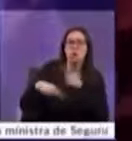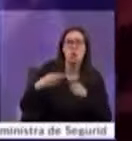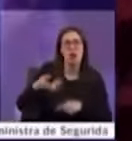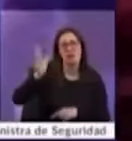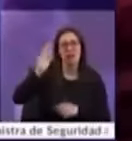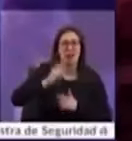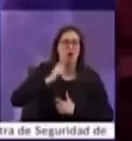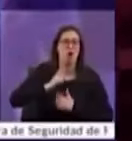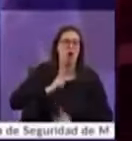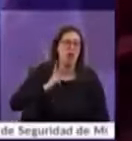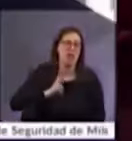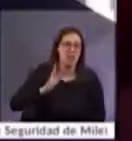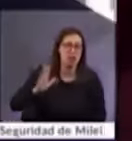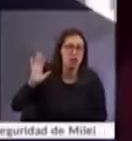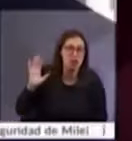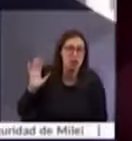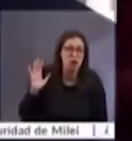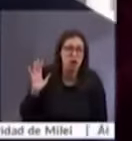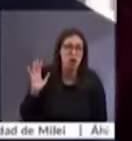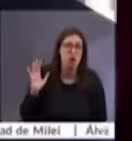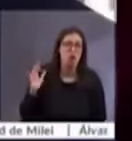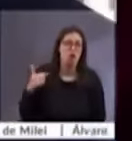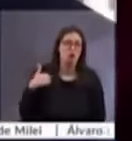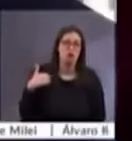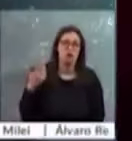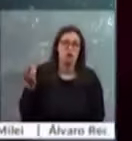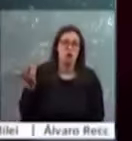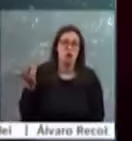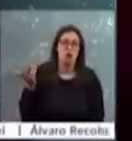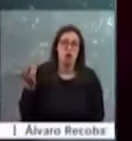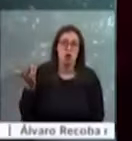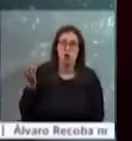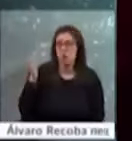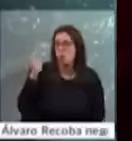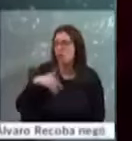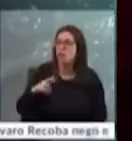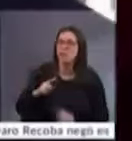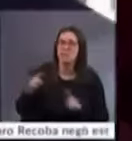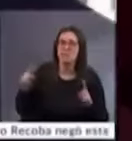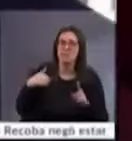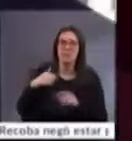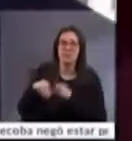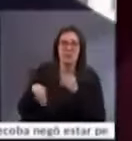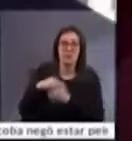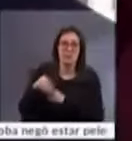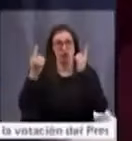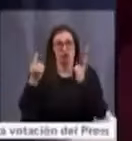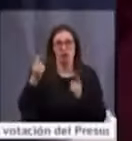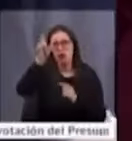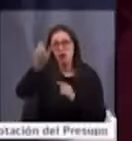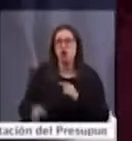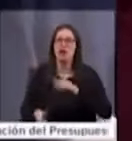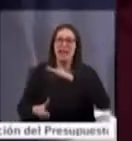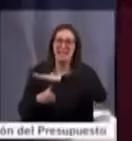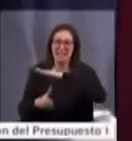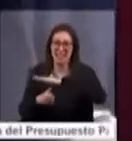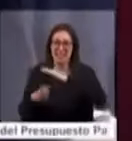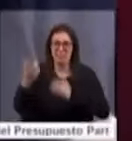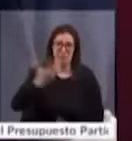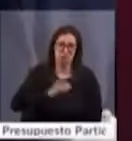presidente Evo Morales dos agentes de la DEA en un vuelo procedente de Miami a Panamá.